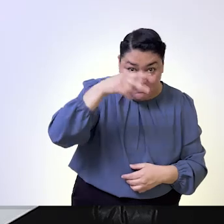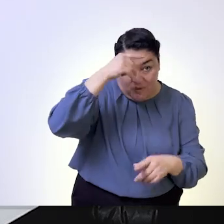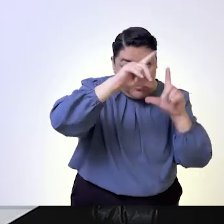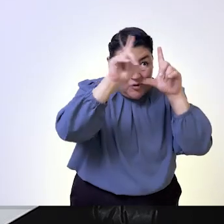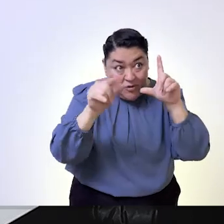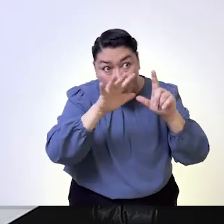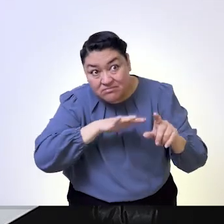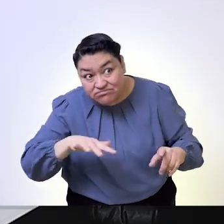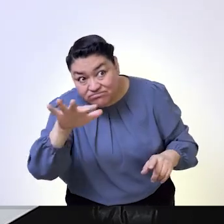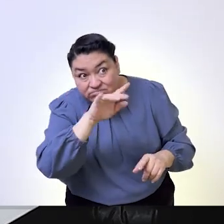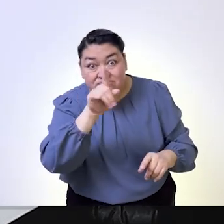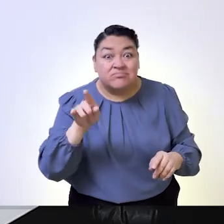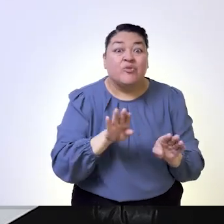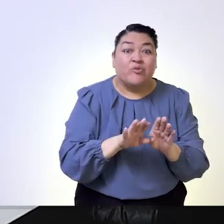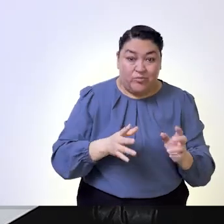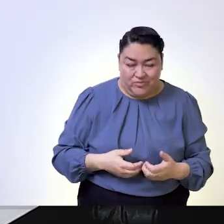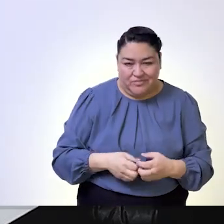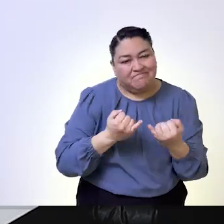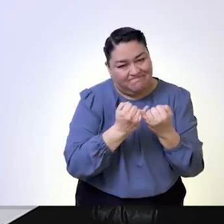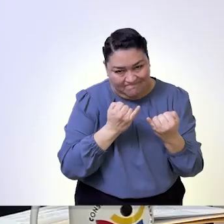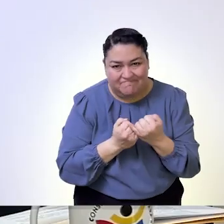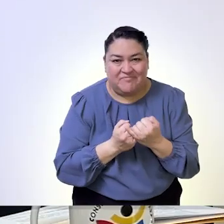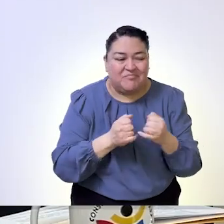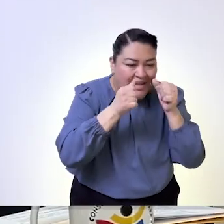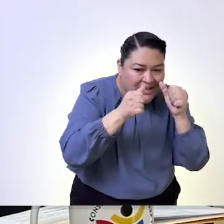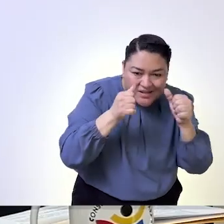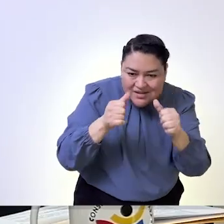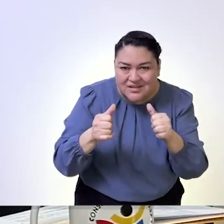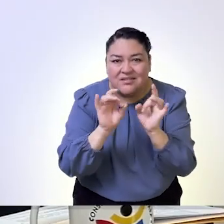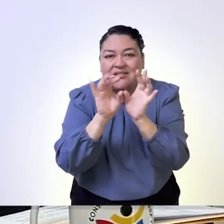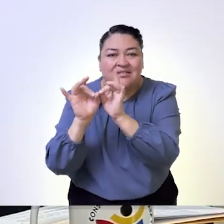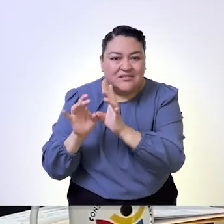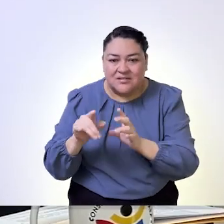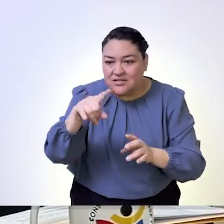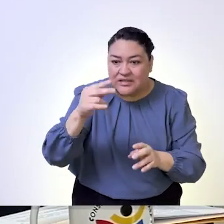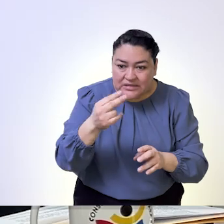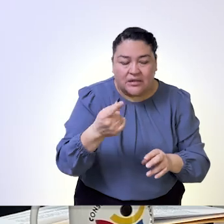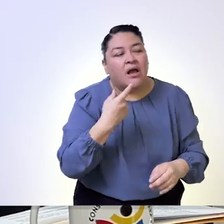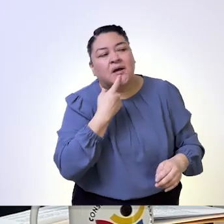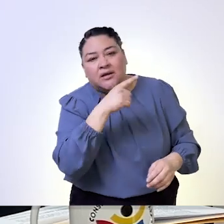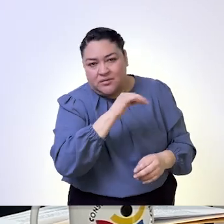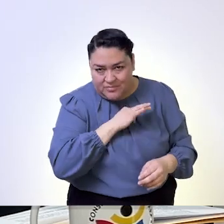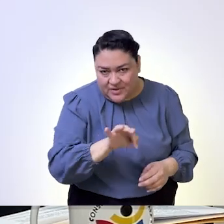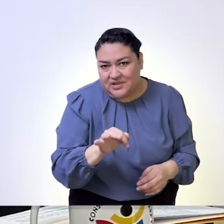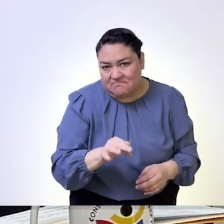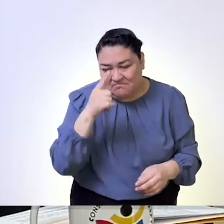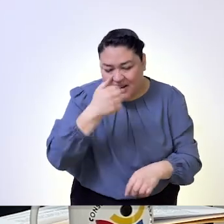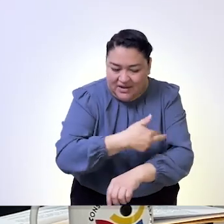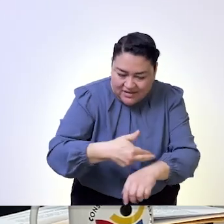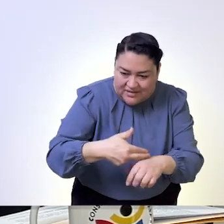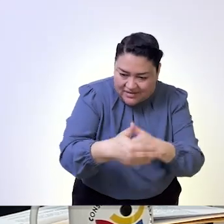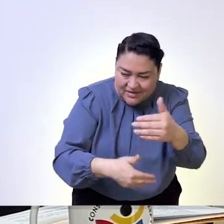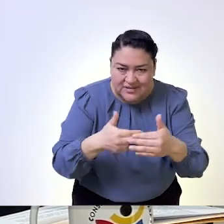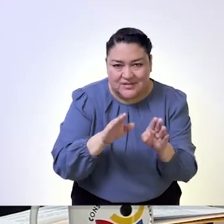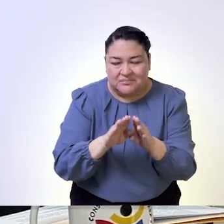del país, ¿no? También dentro de esta descentralización de atención de la no discriminación y qué es lo que se puede seguir